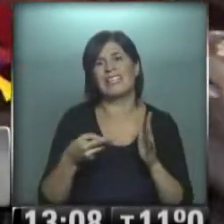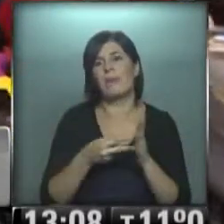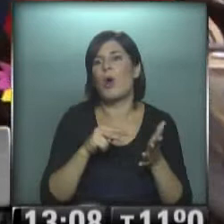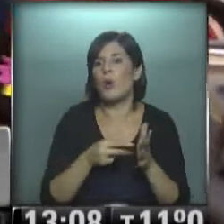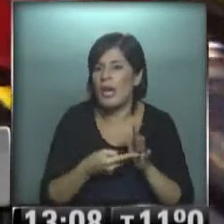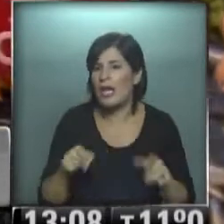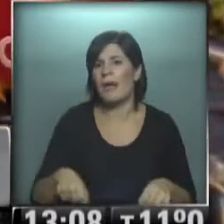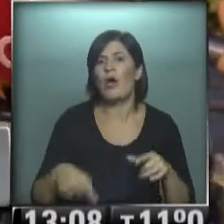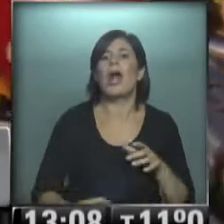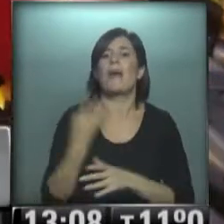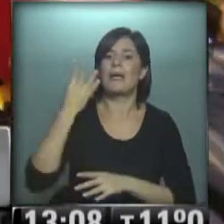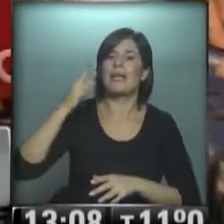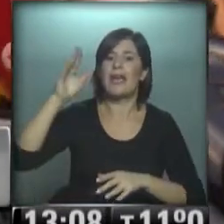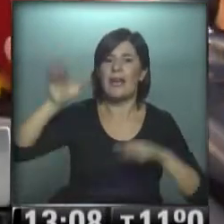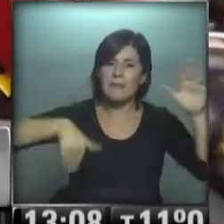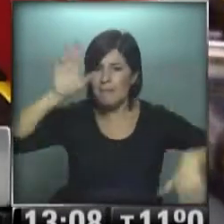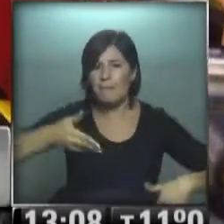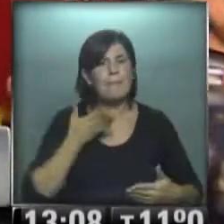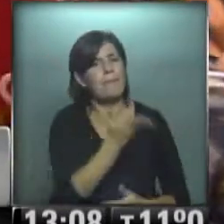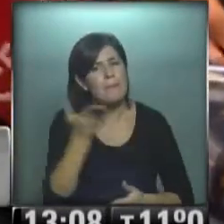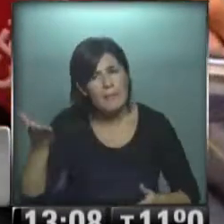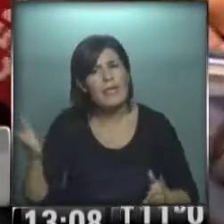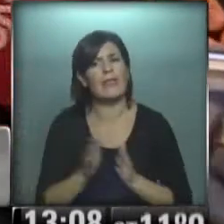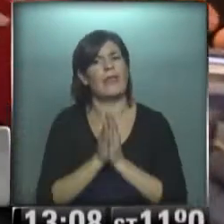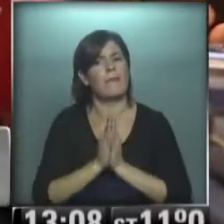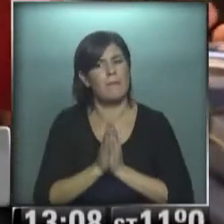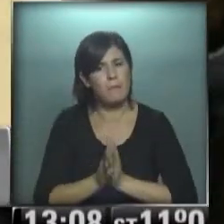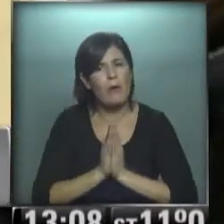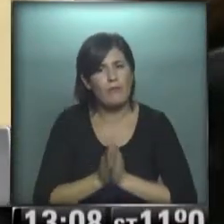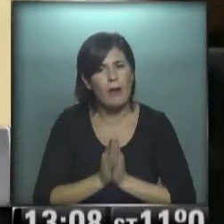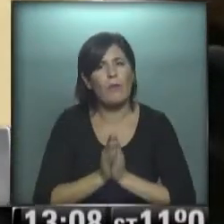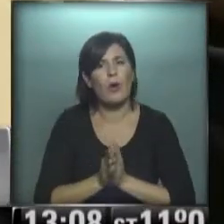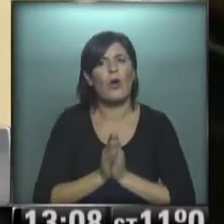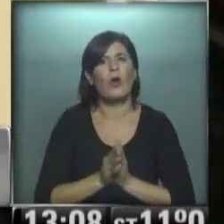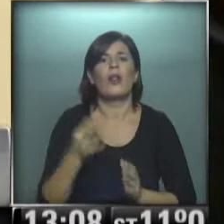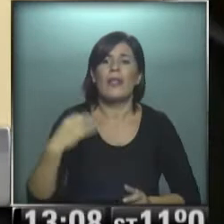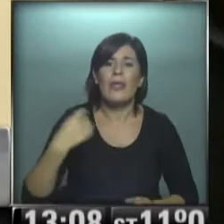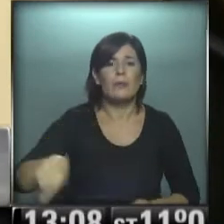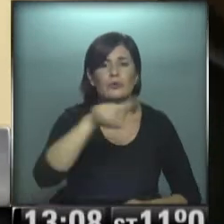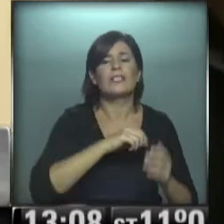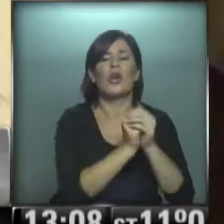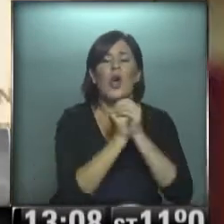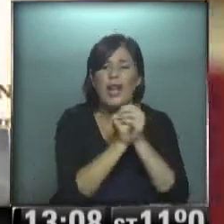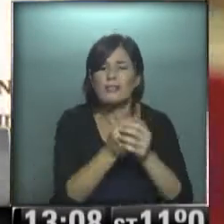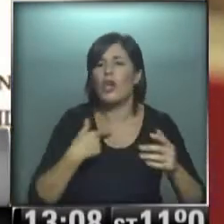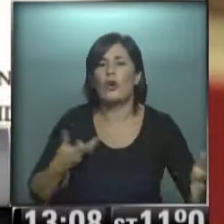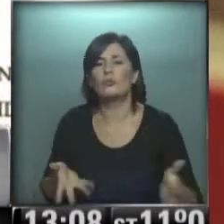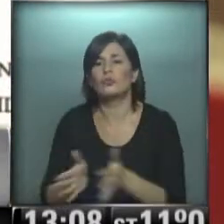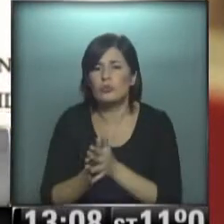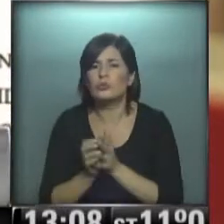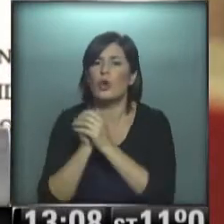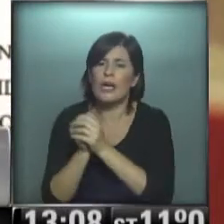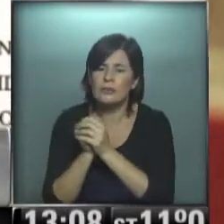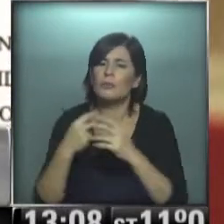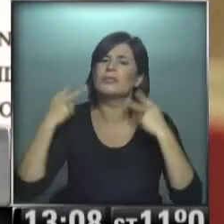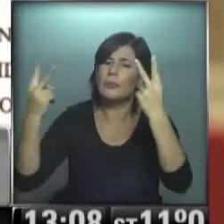nuevo ha pedido a todos de acompañar a él con la oración, porque es un viaje